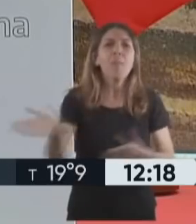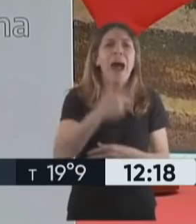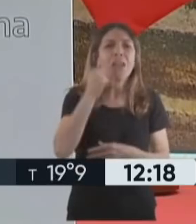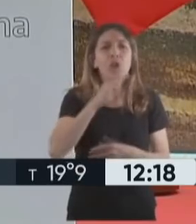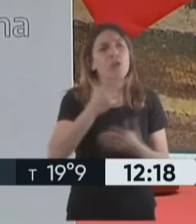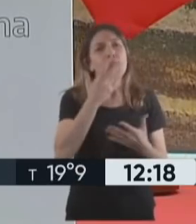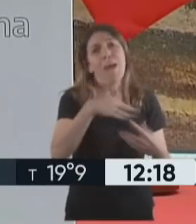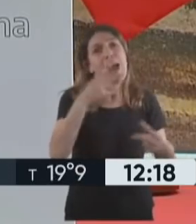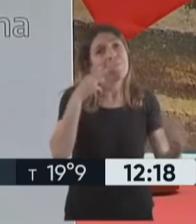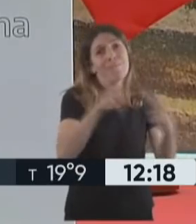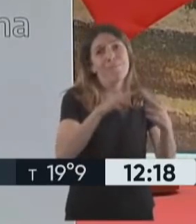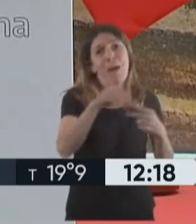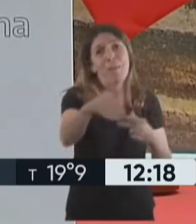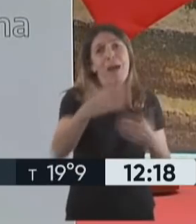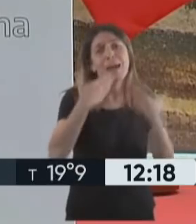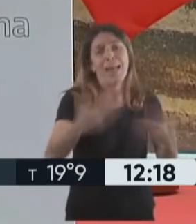encontrando un gustazo